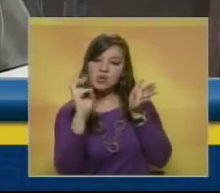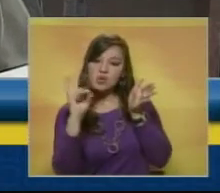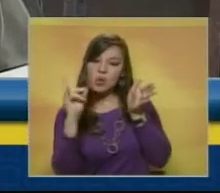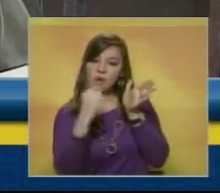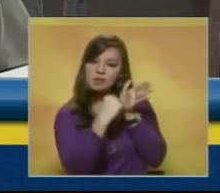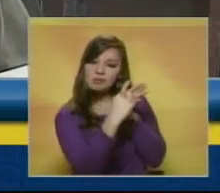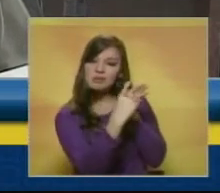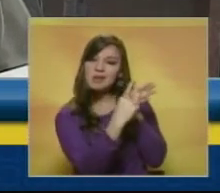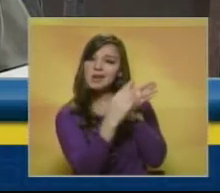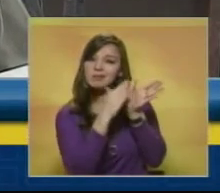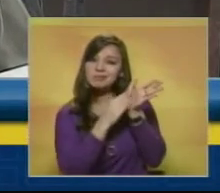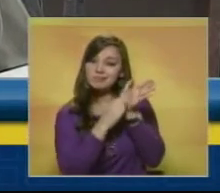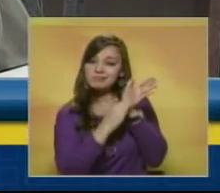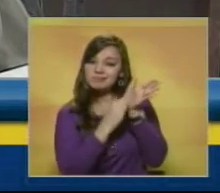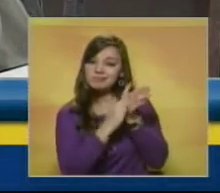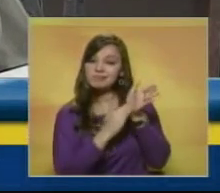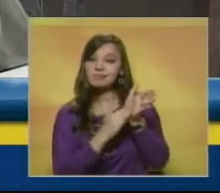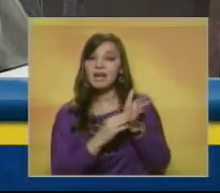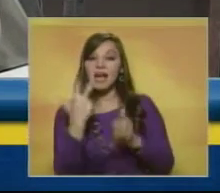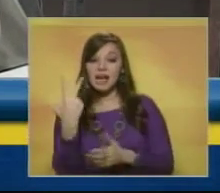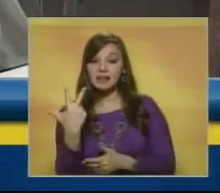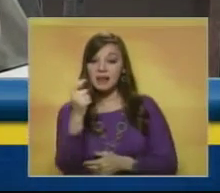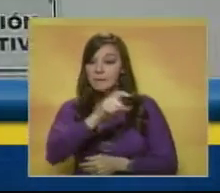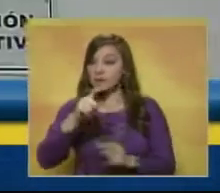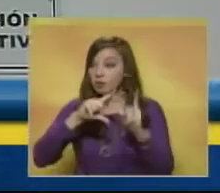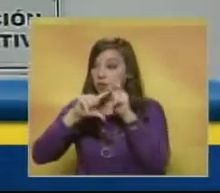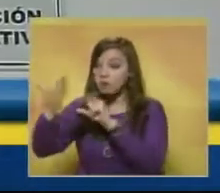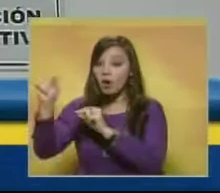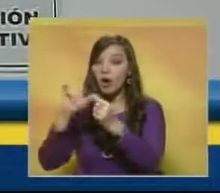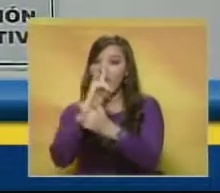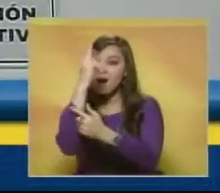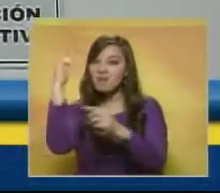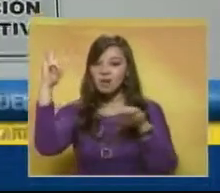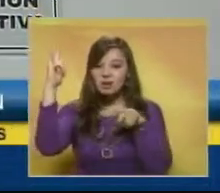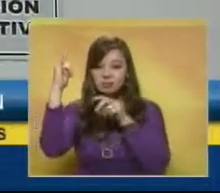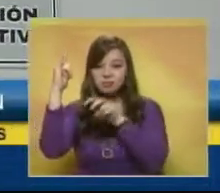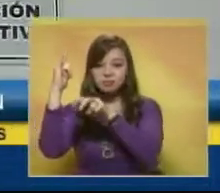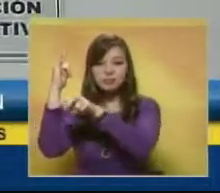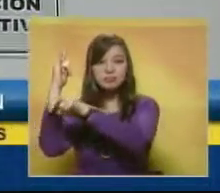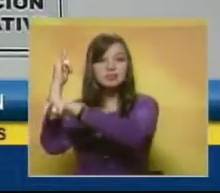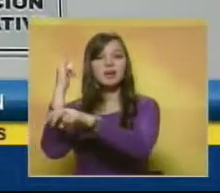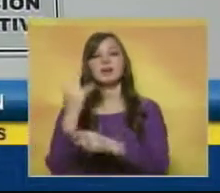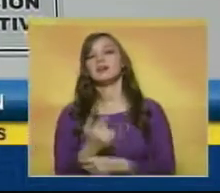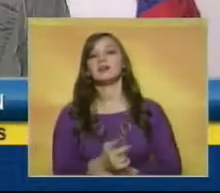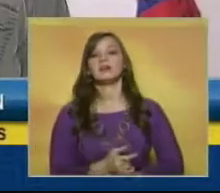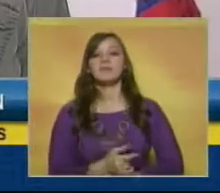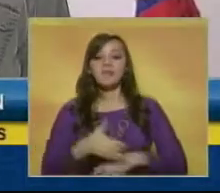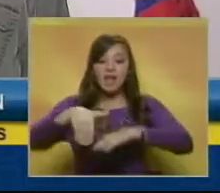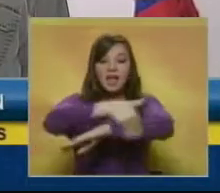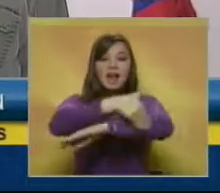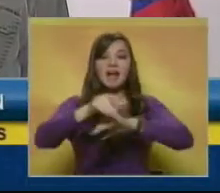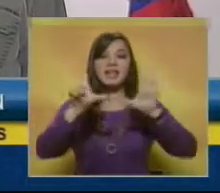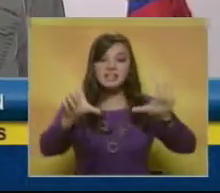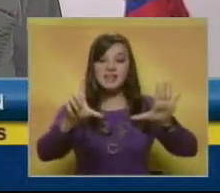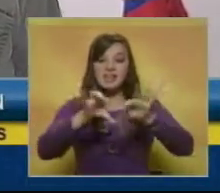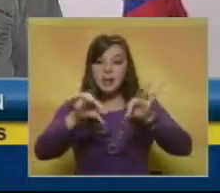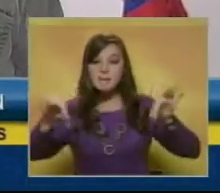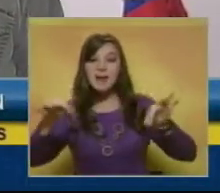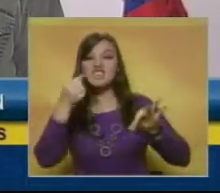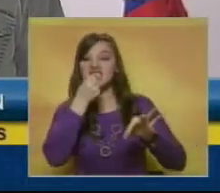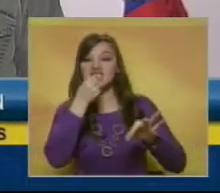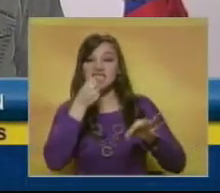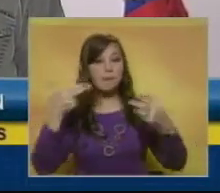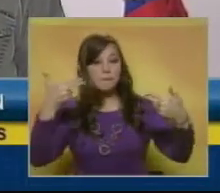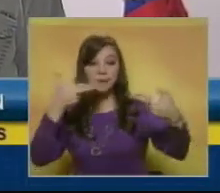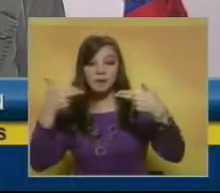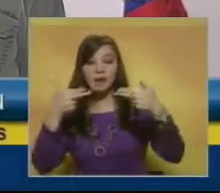y las 3 personas que huyeron se fueron hacia la zona boscosa. En la calle 7 de Palo Verde hubo intercambio de disparos. 2 de los